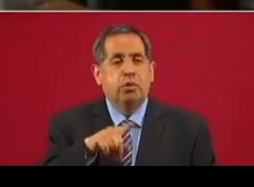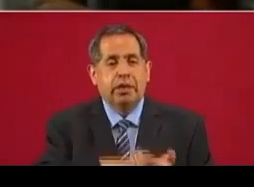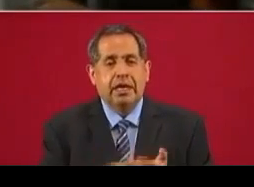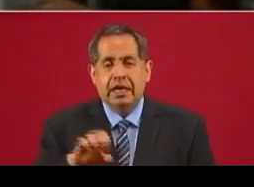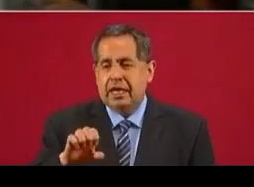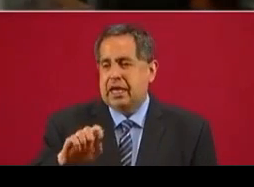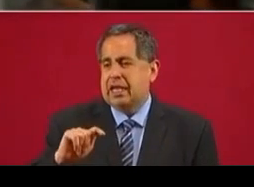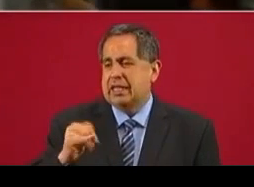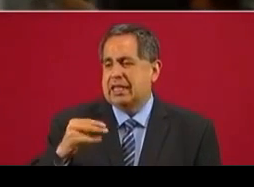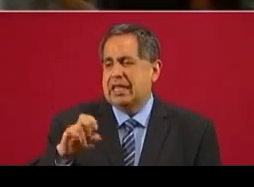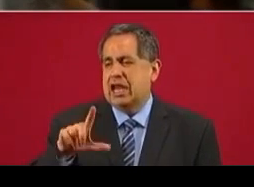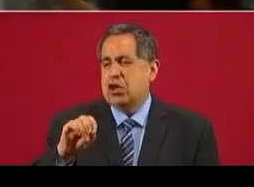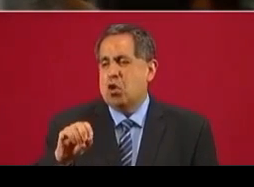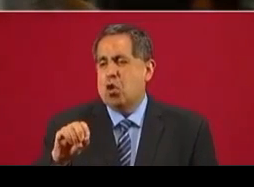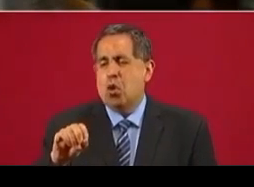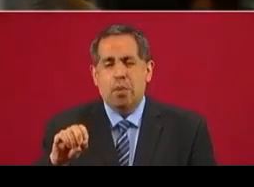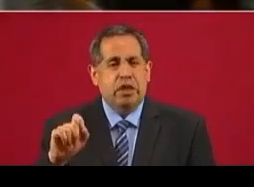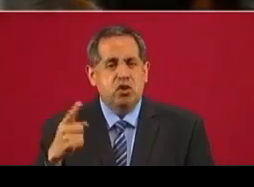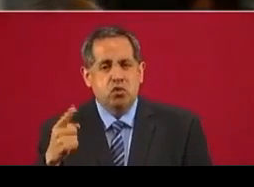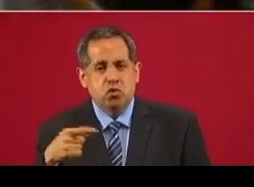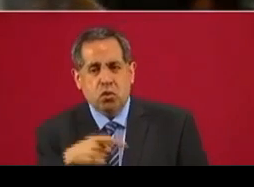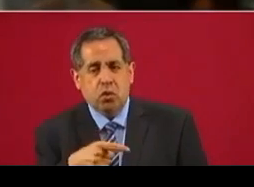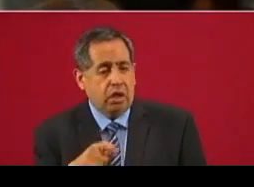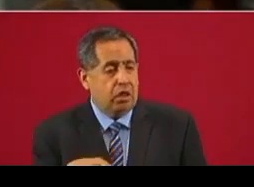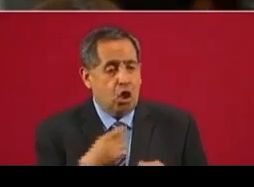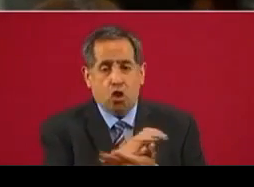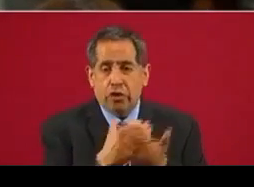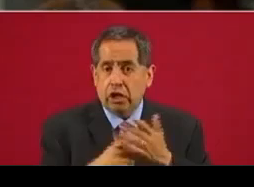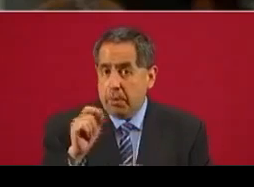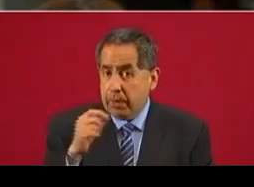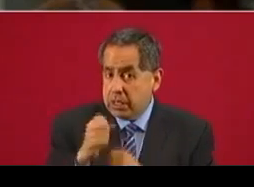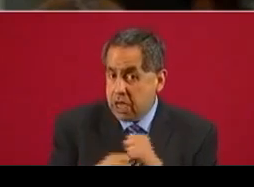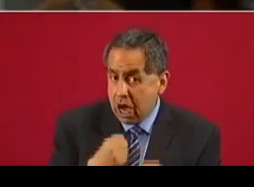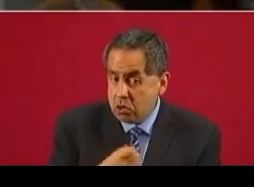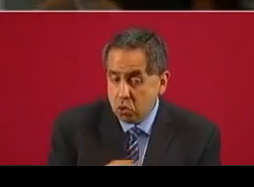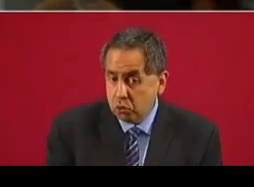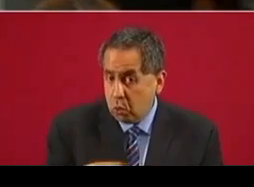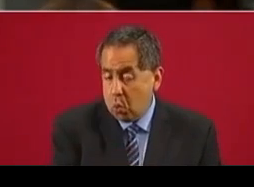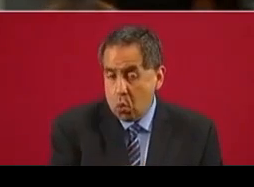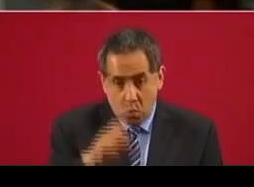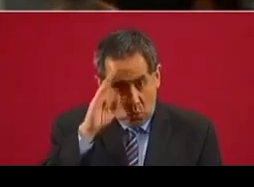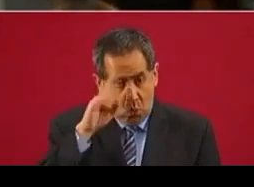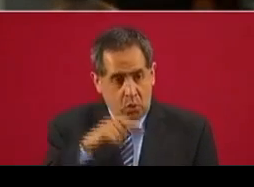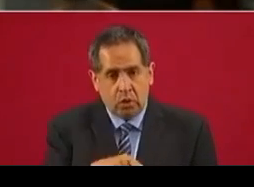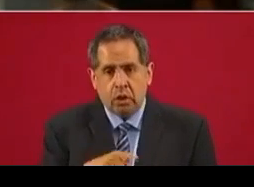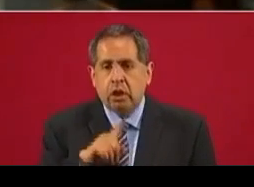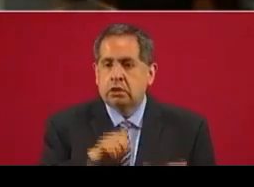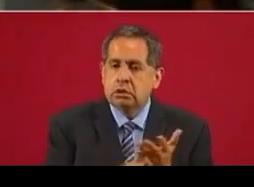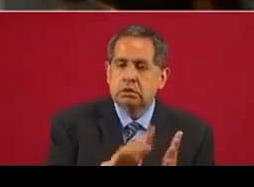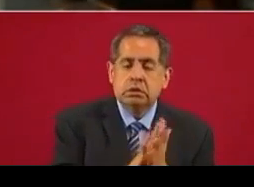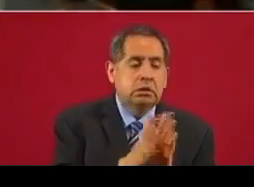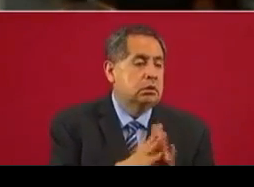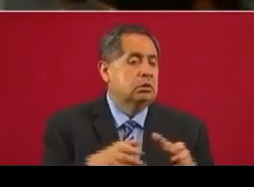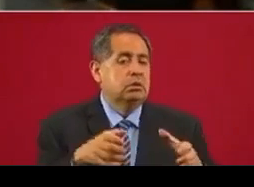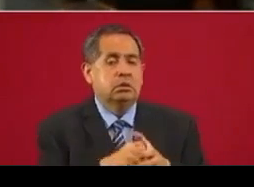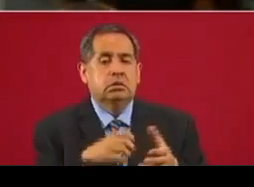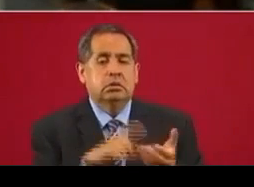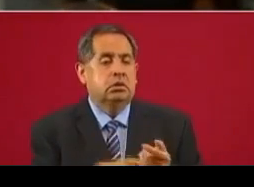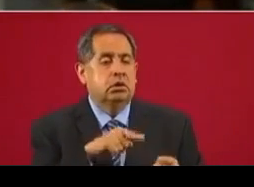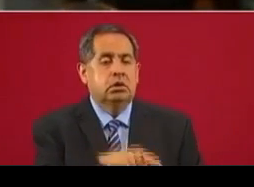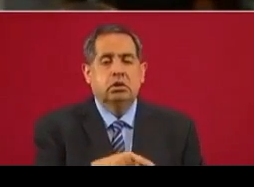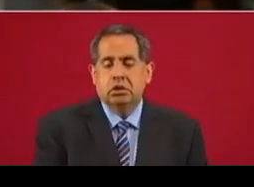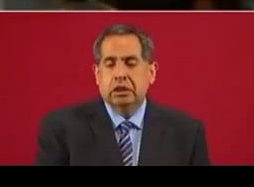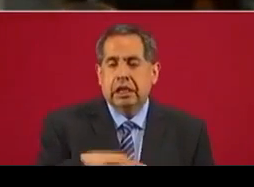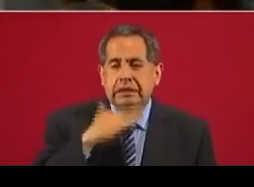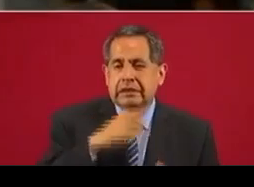que tiene bueno pues una vigencia de 20 años y que está justamente involucrado con los el caso